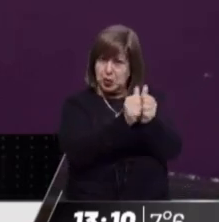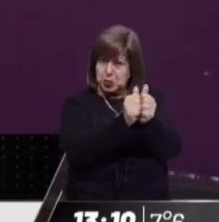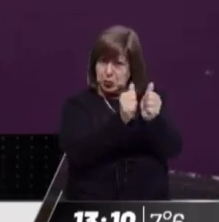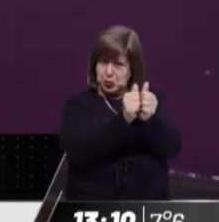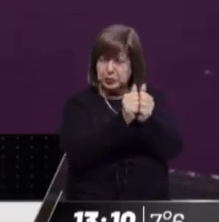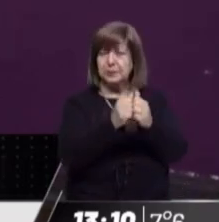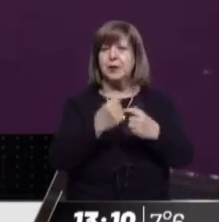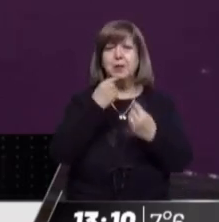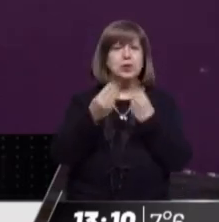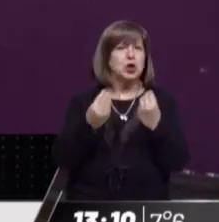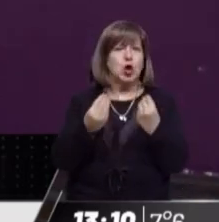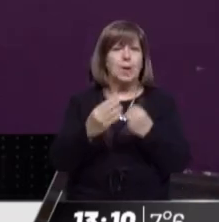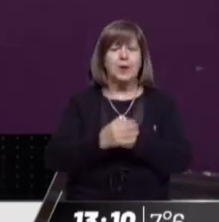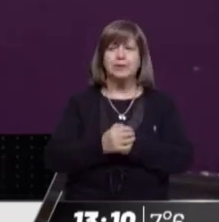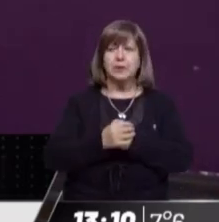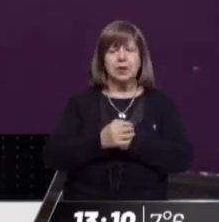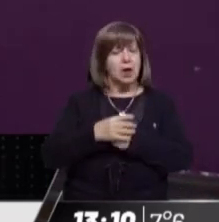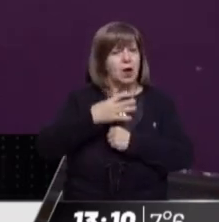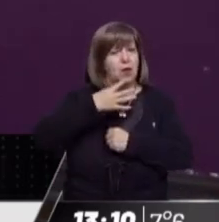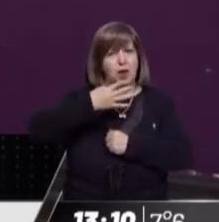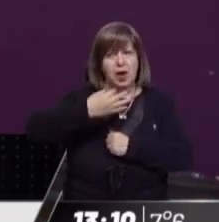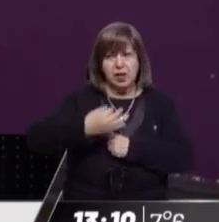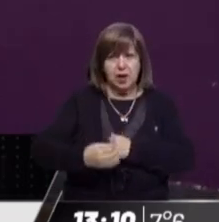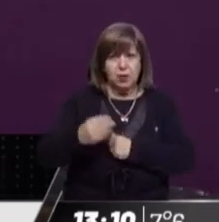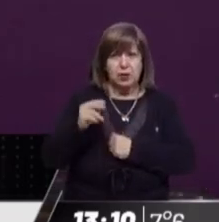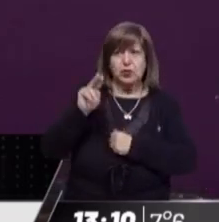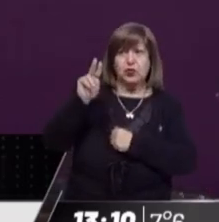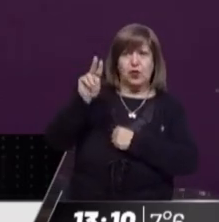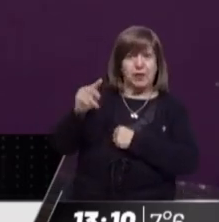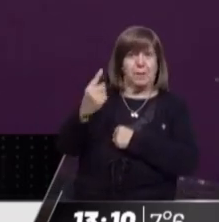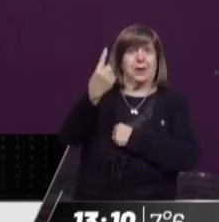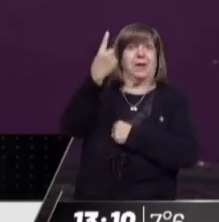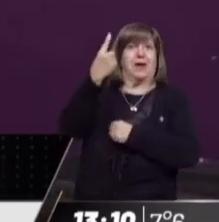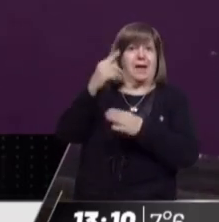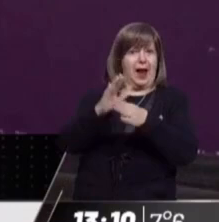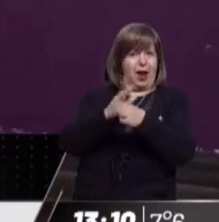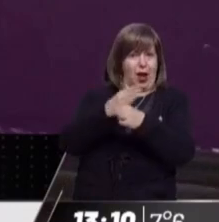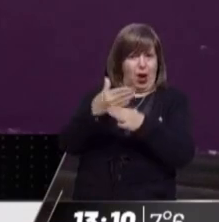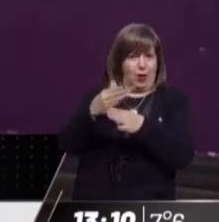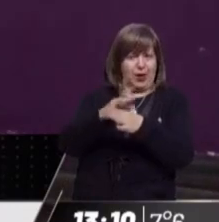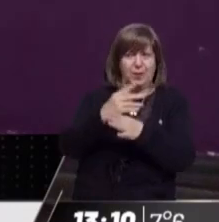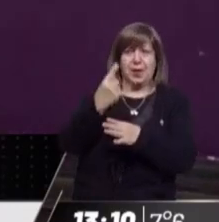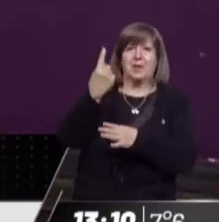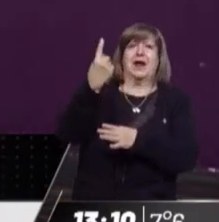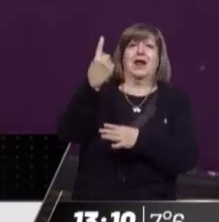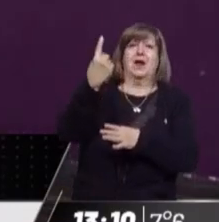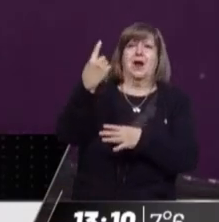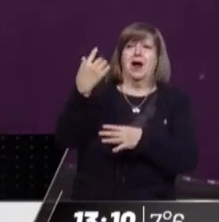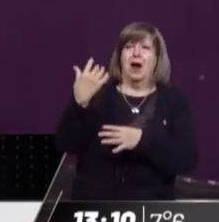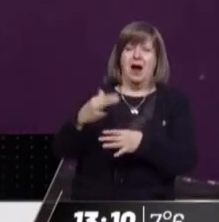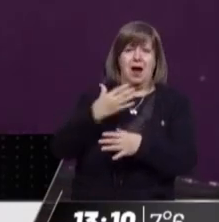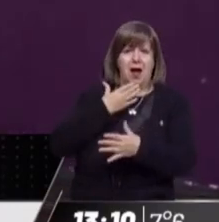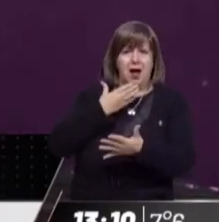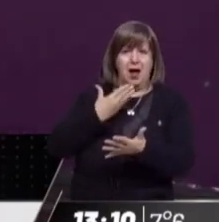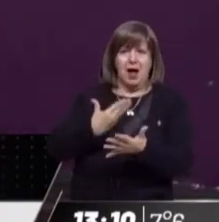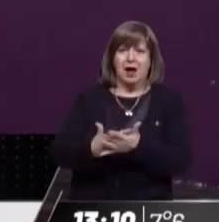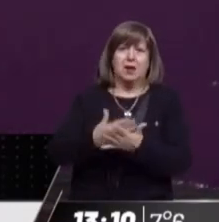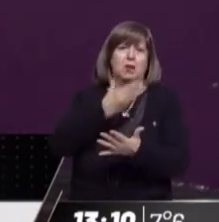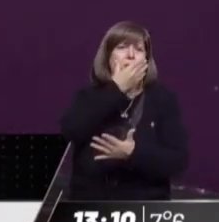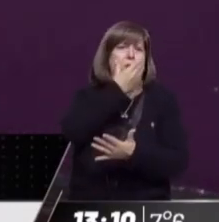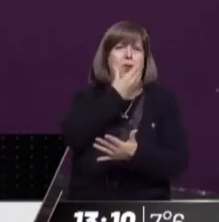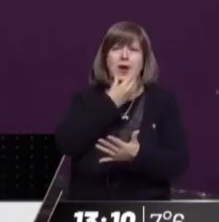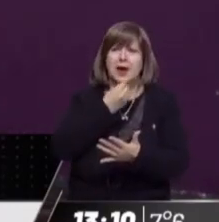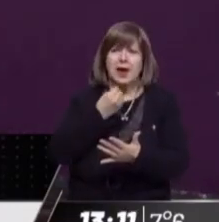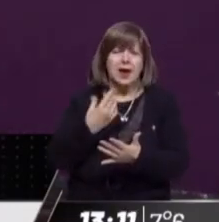a la cual amé con locura una persona a la cual si yo digo que no trabajó Fue mentira una persona que